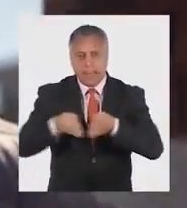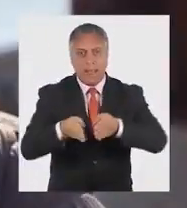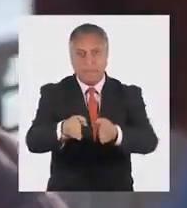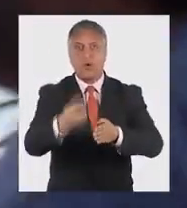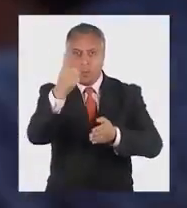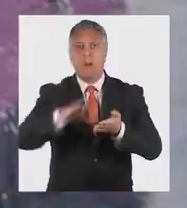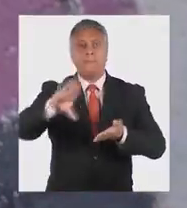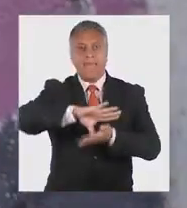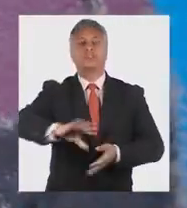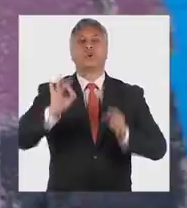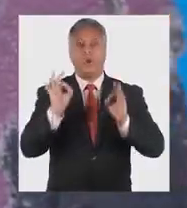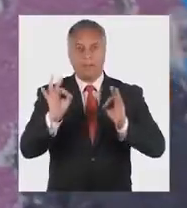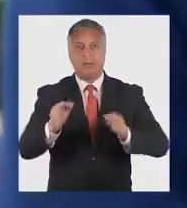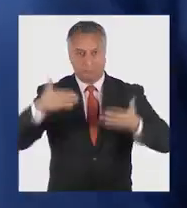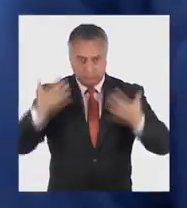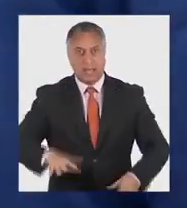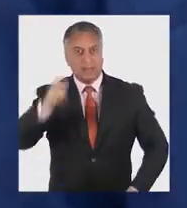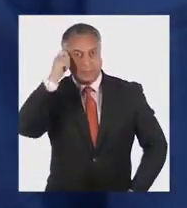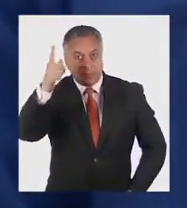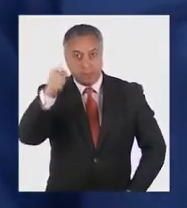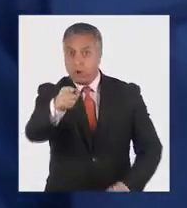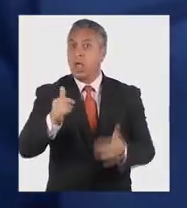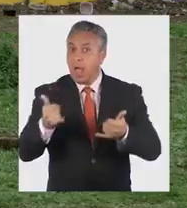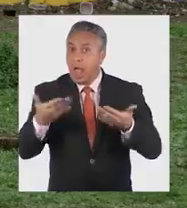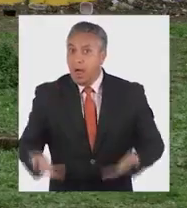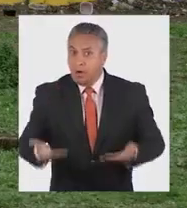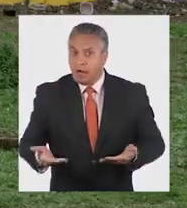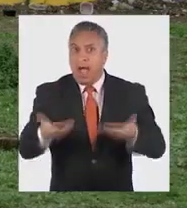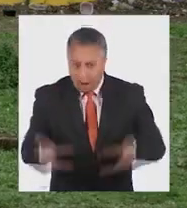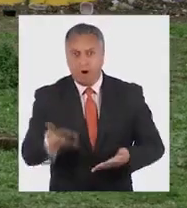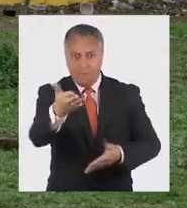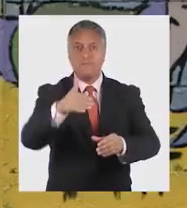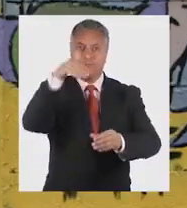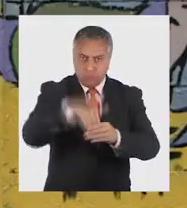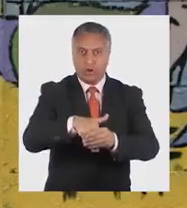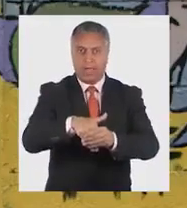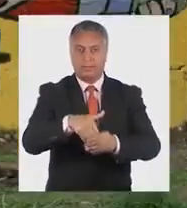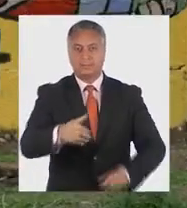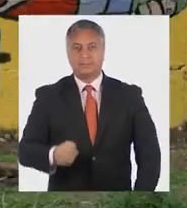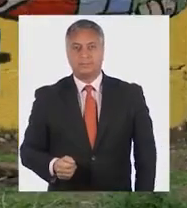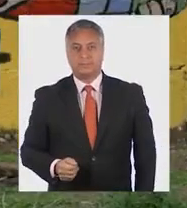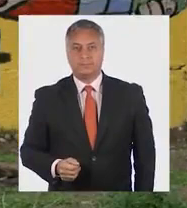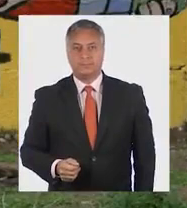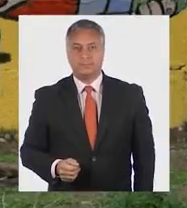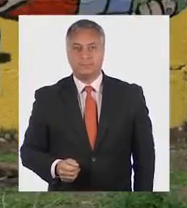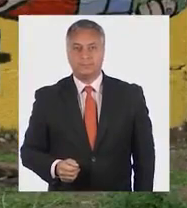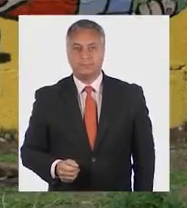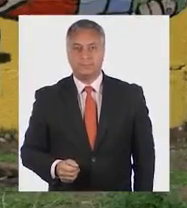ruta de un país normal. Ya lo sabemos. Y ahora vota por un país normal.